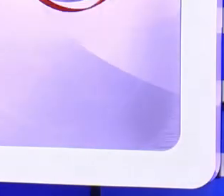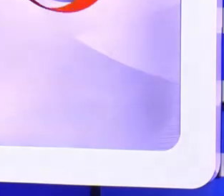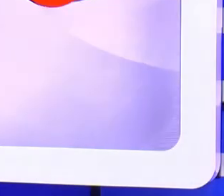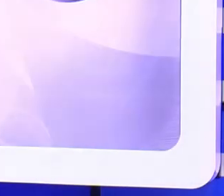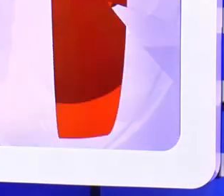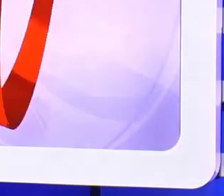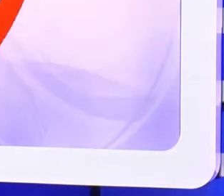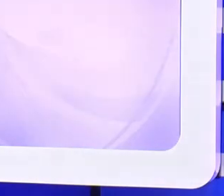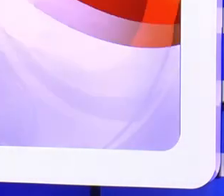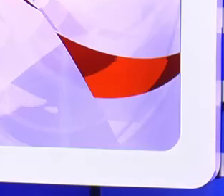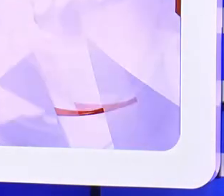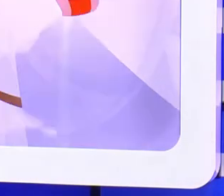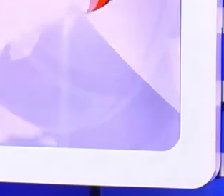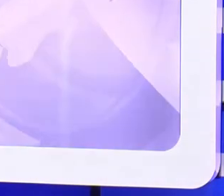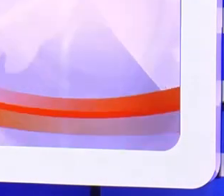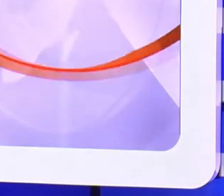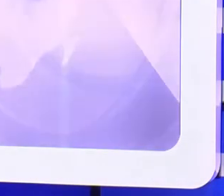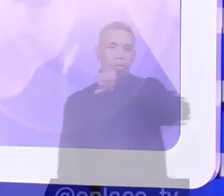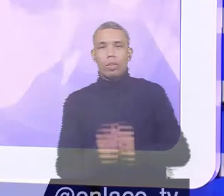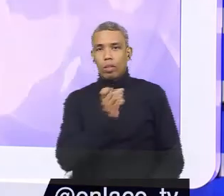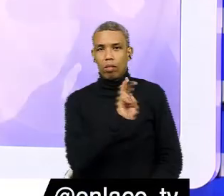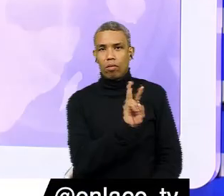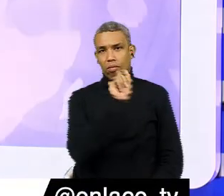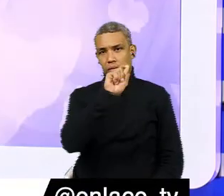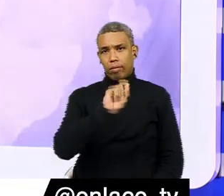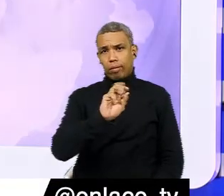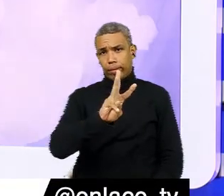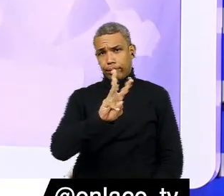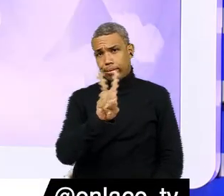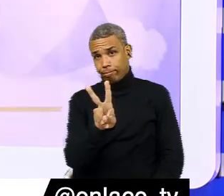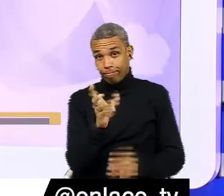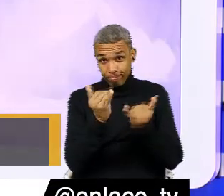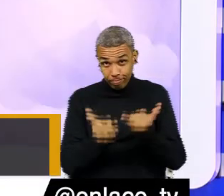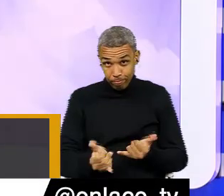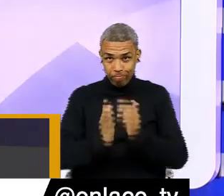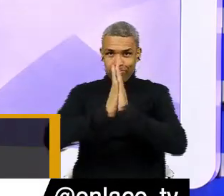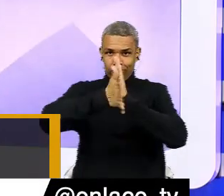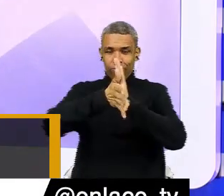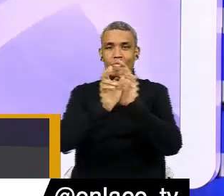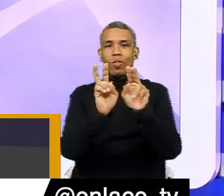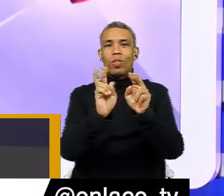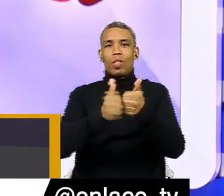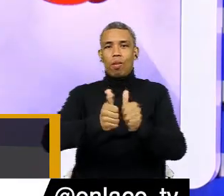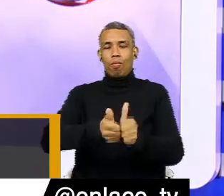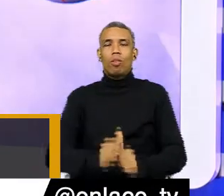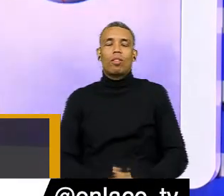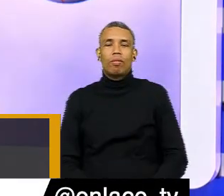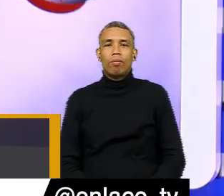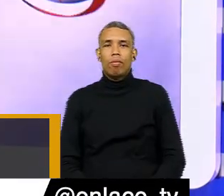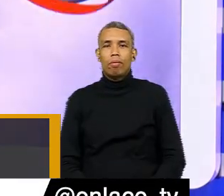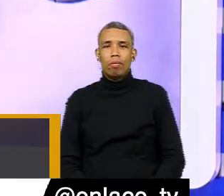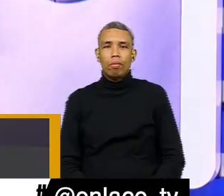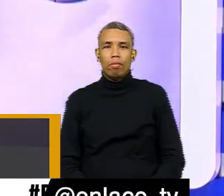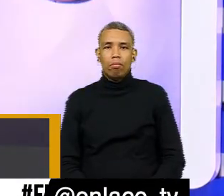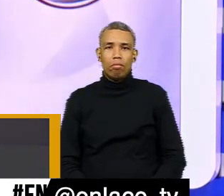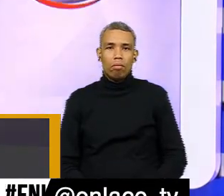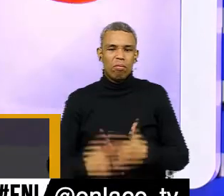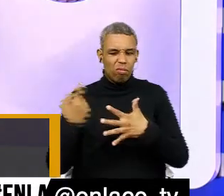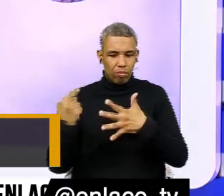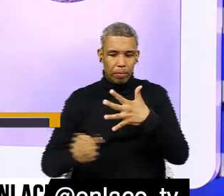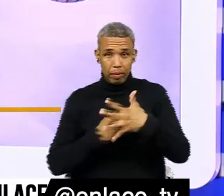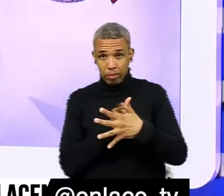Del día, 32 minutos, llega la información deportiva, Enlace Noticias. Pónganse cómodos, esta es la información. Hablemos de BMX porque se